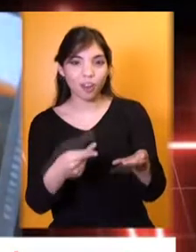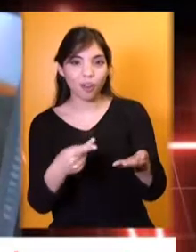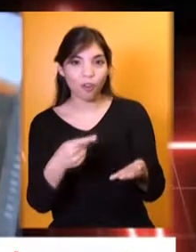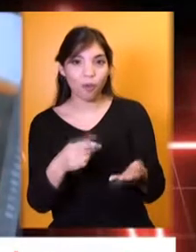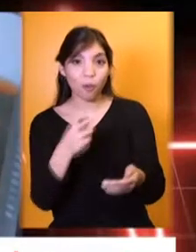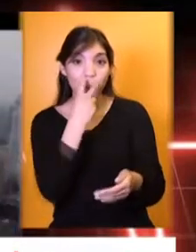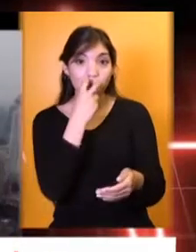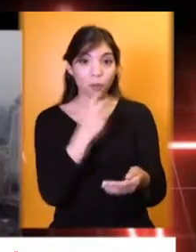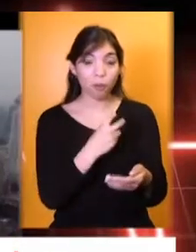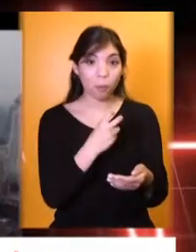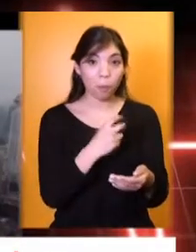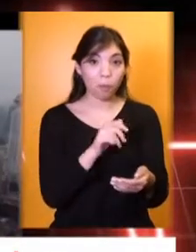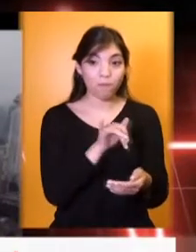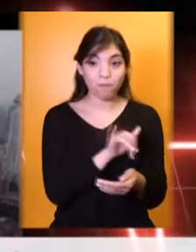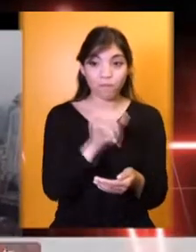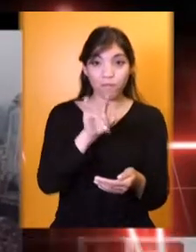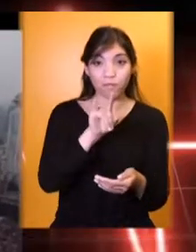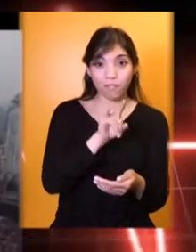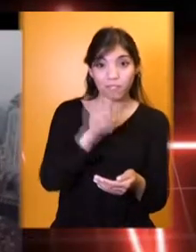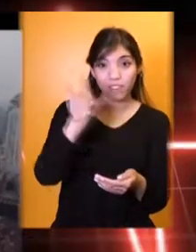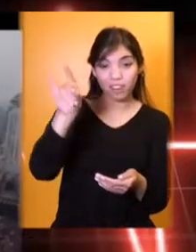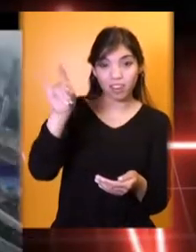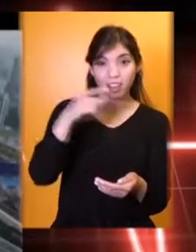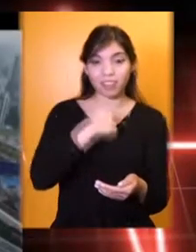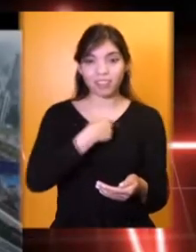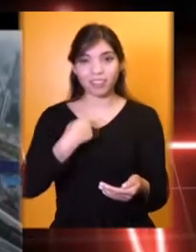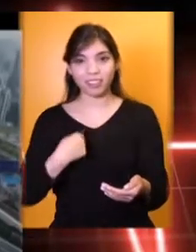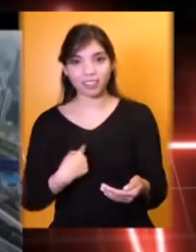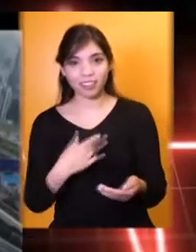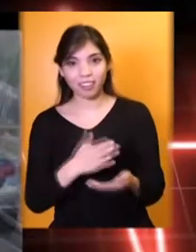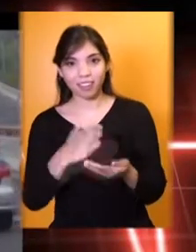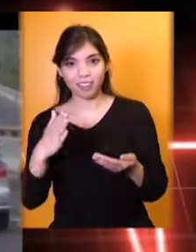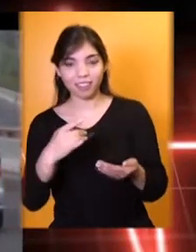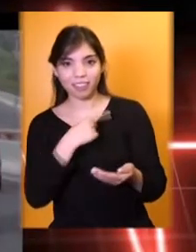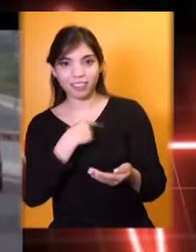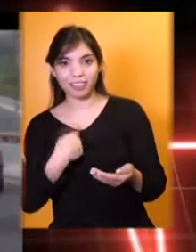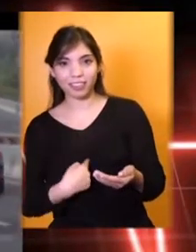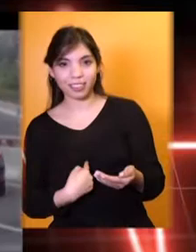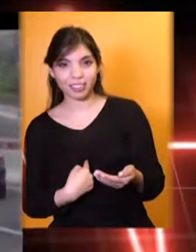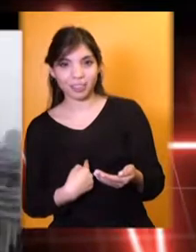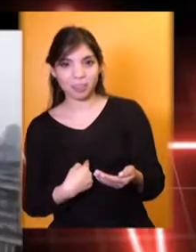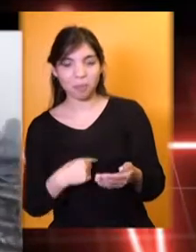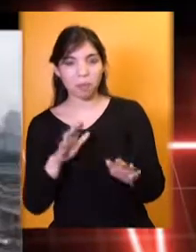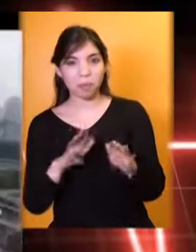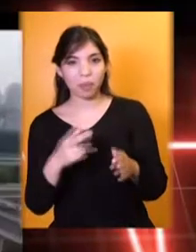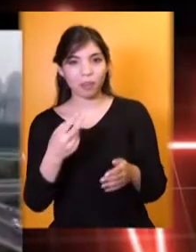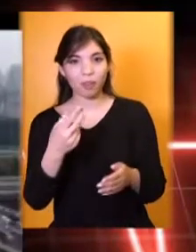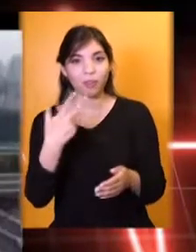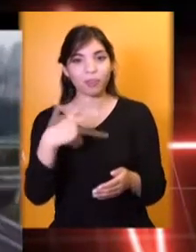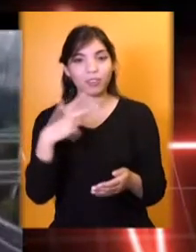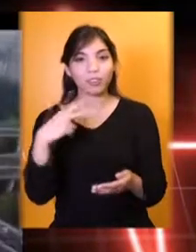desde Puerto Montt hasta Shanghái, en la ciudad de la República Popular China, que queda exactamente a